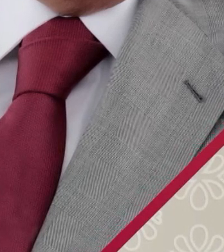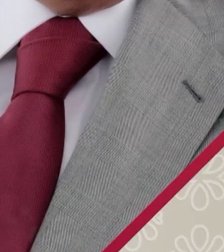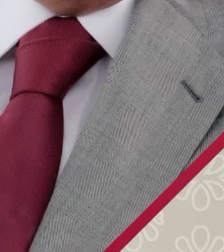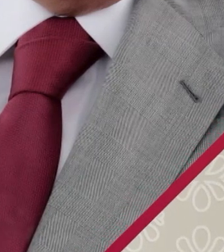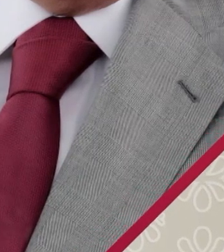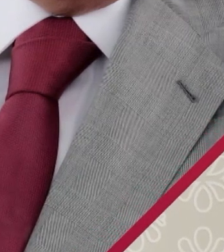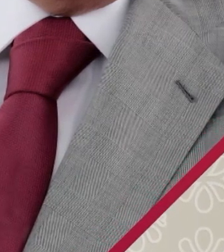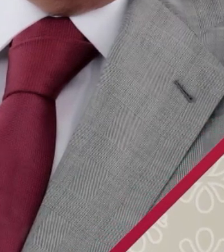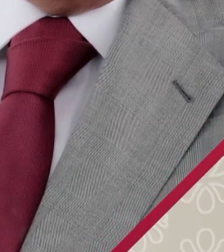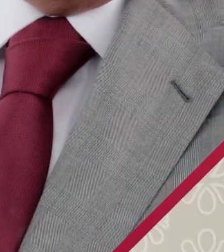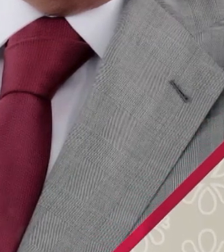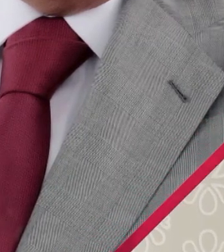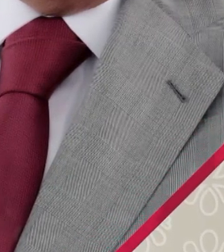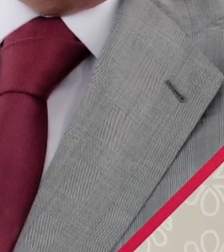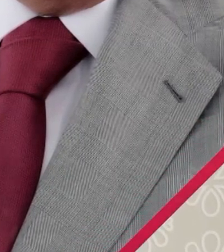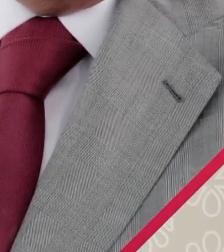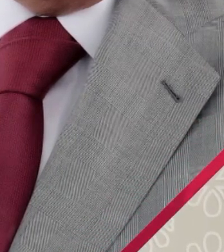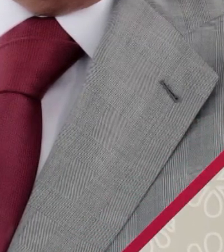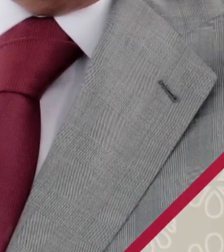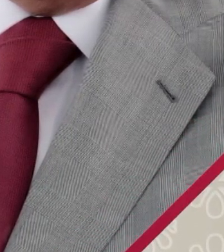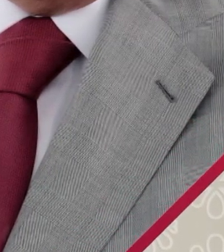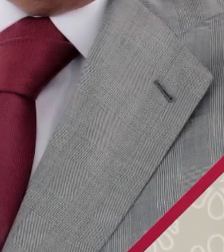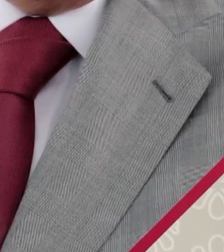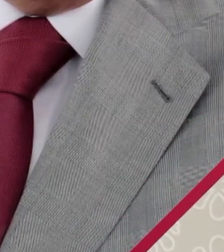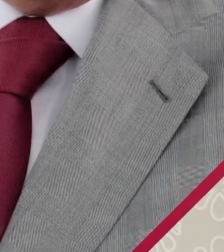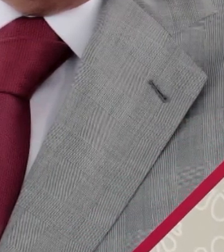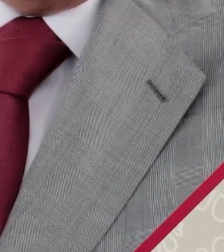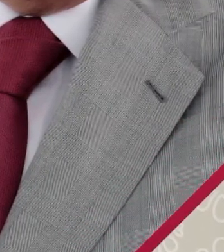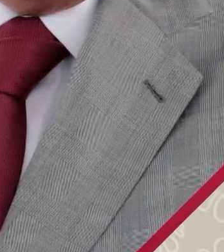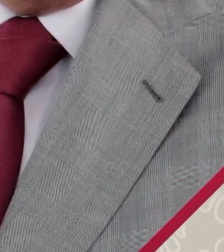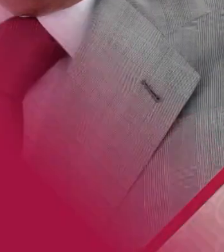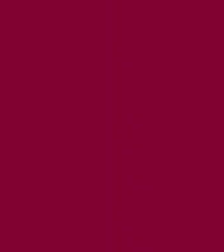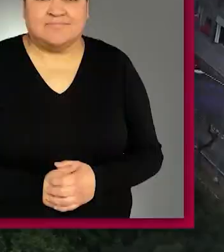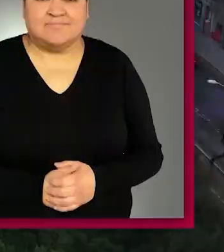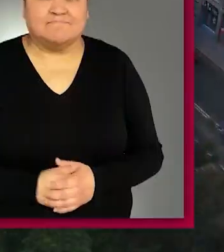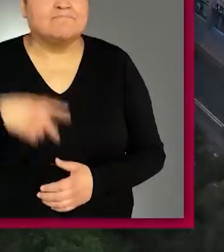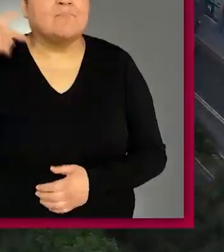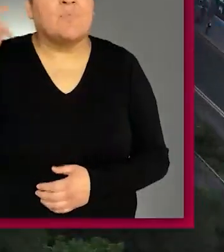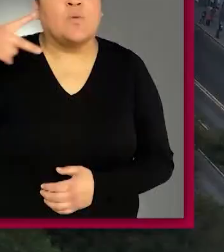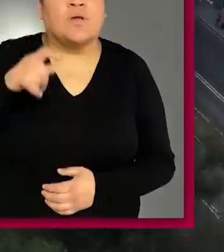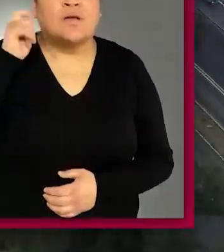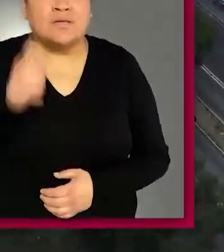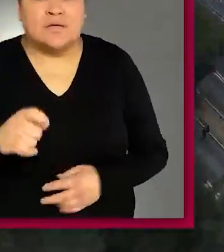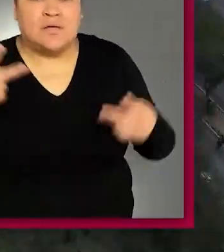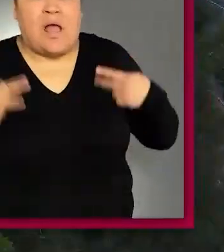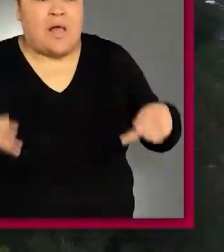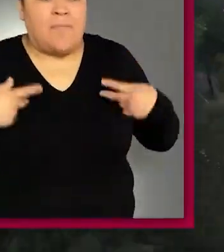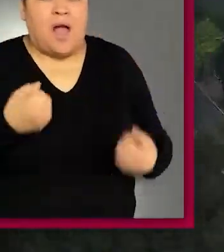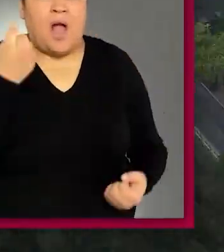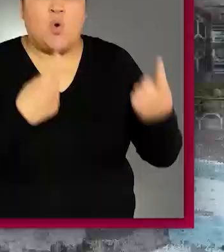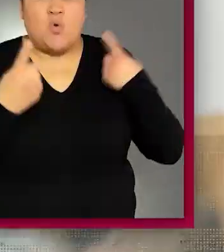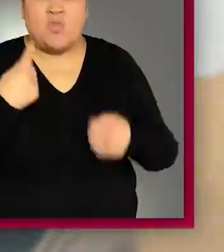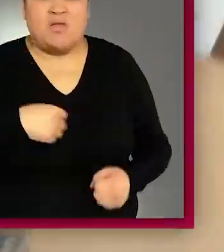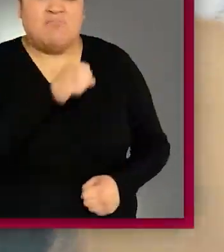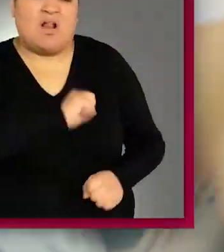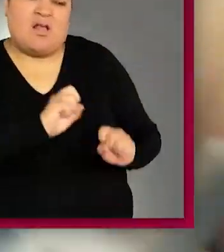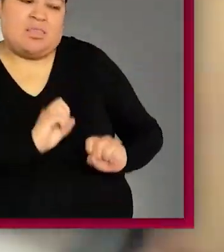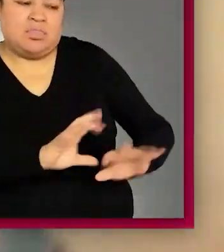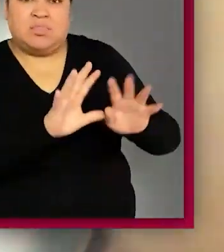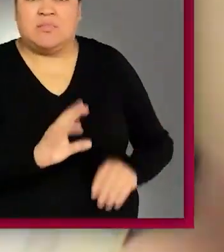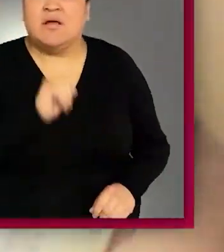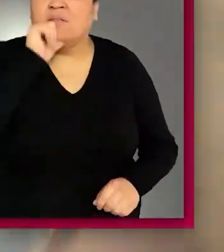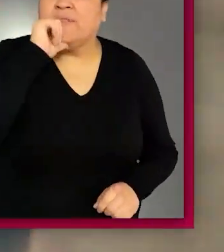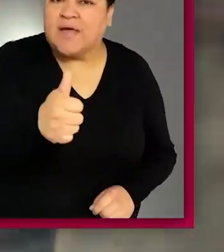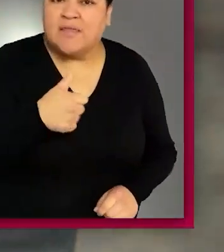Cuarto informe de gobierno. Miguel Barbosa Huerta, gobernador. En Puebla, cero impunidad. Seguimos la lucha contra